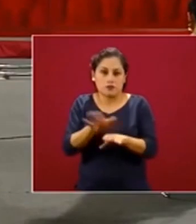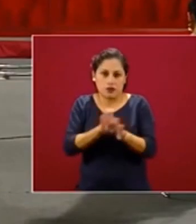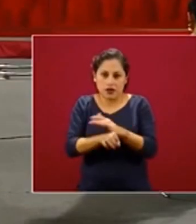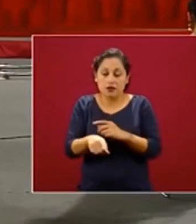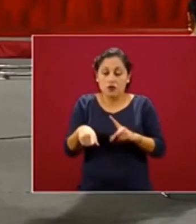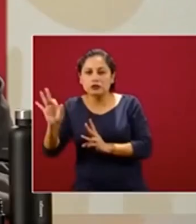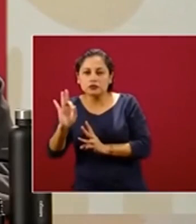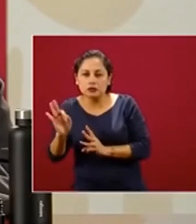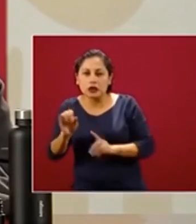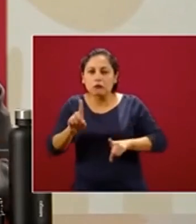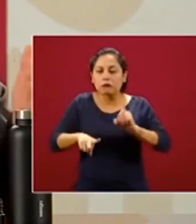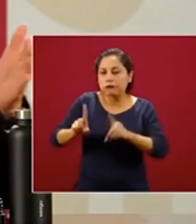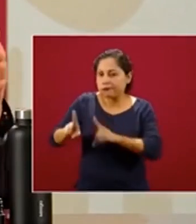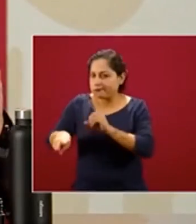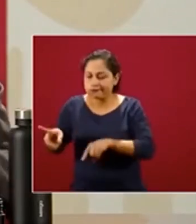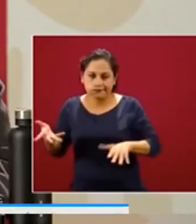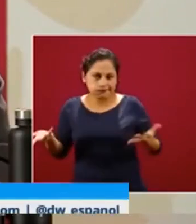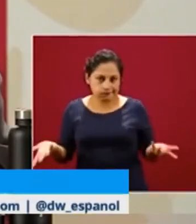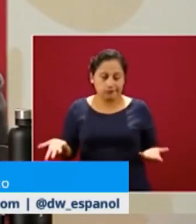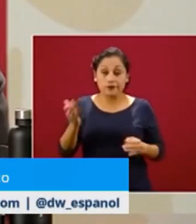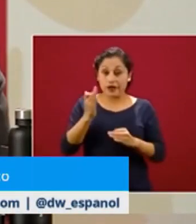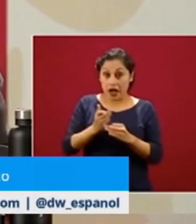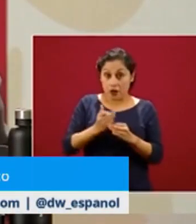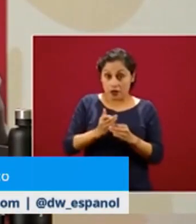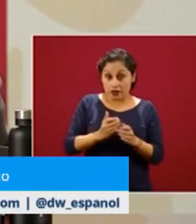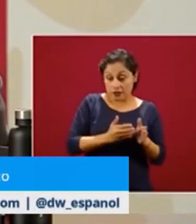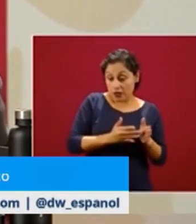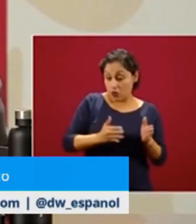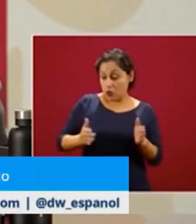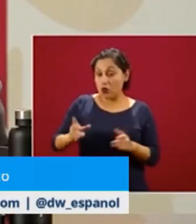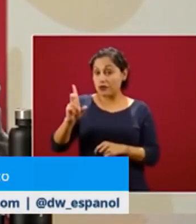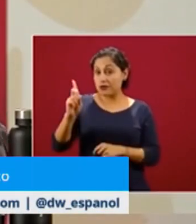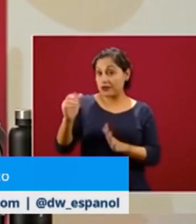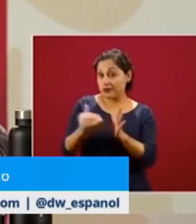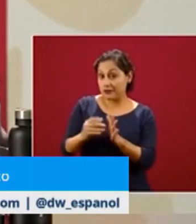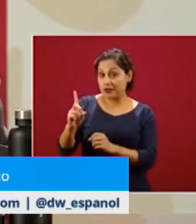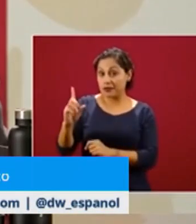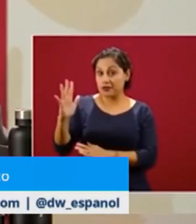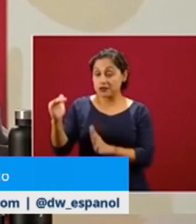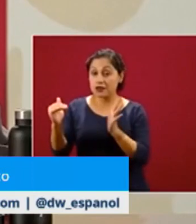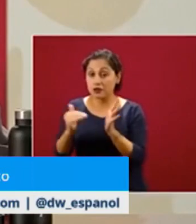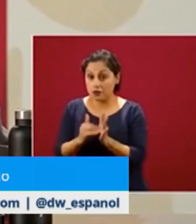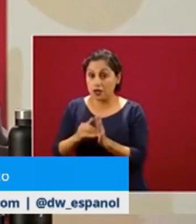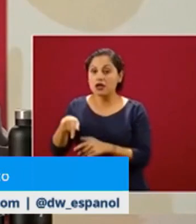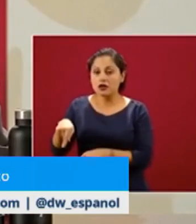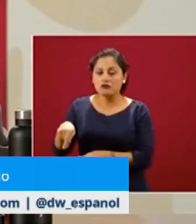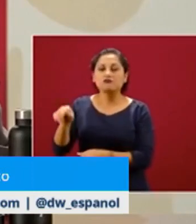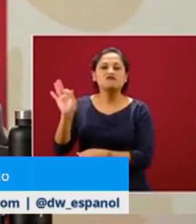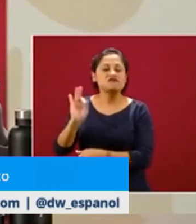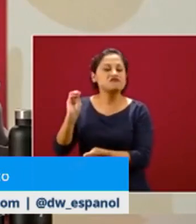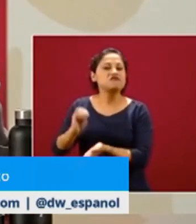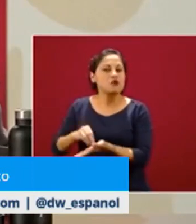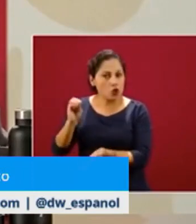actuales. No descartamos todavía el intervalo hasta 30.000 o 35.000, y es el que comenté con las y los